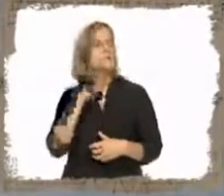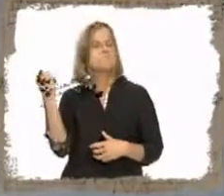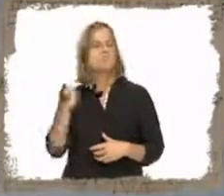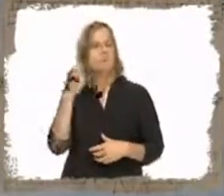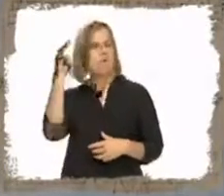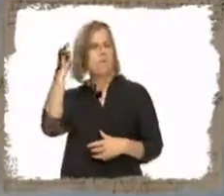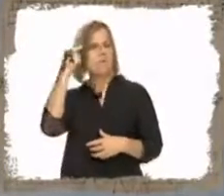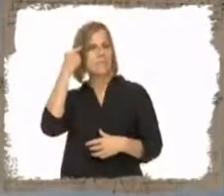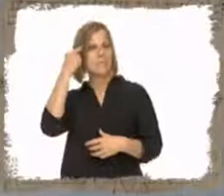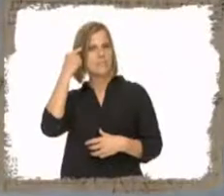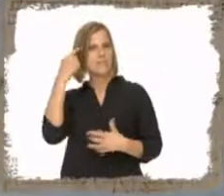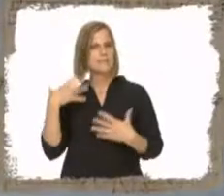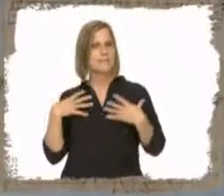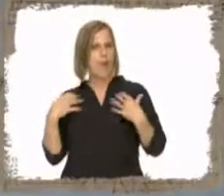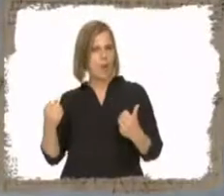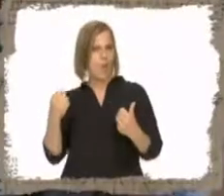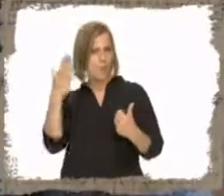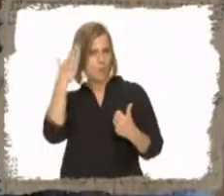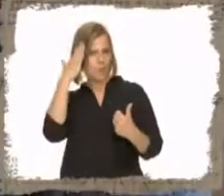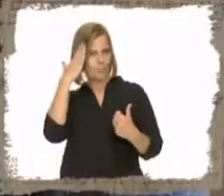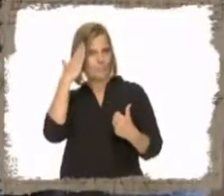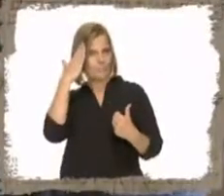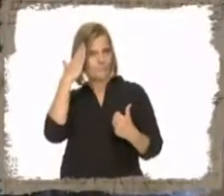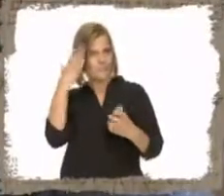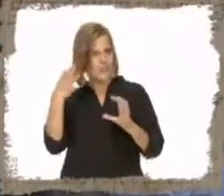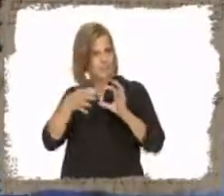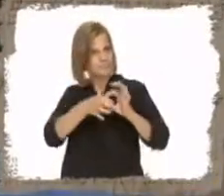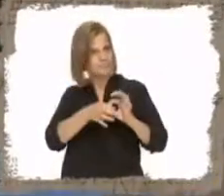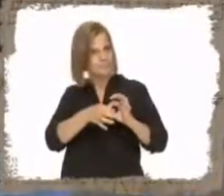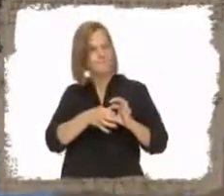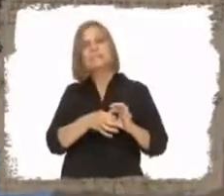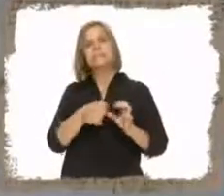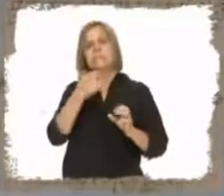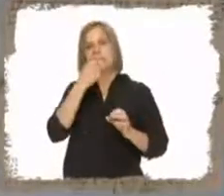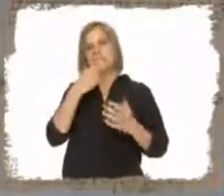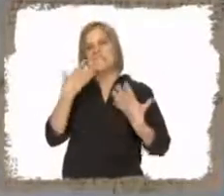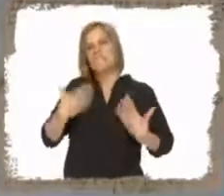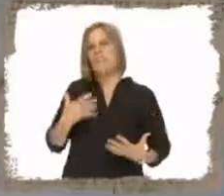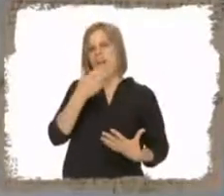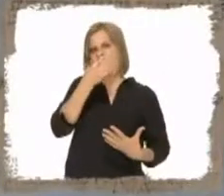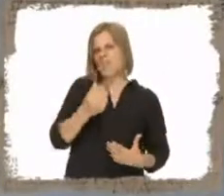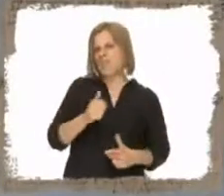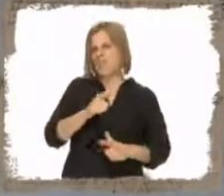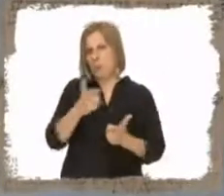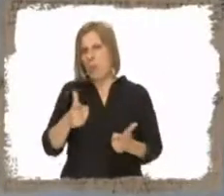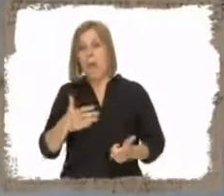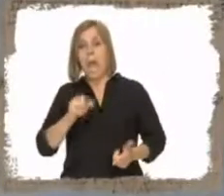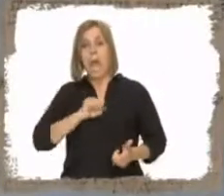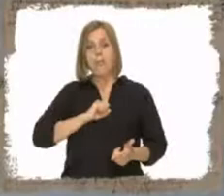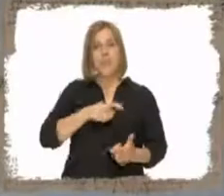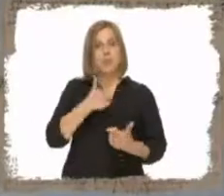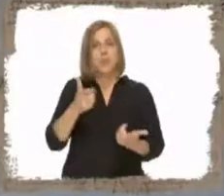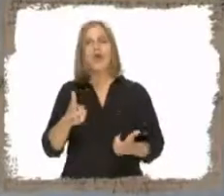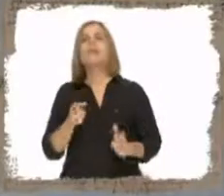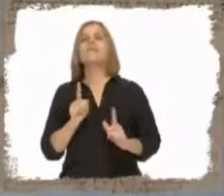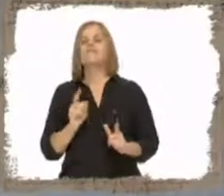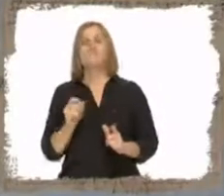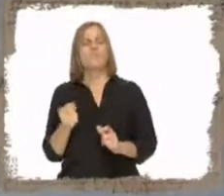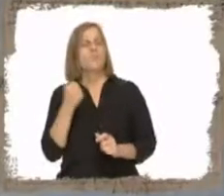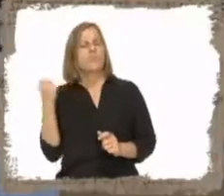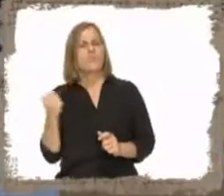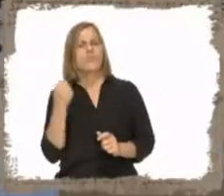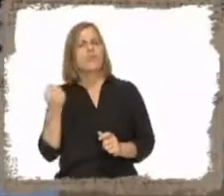que era importante la salud mental. Es decir que, por más de que nosotros no tengamos un resfrío o tos, es